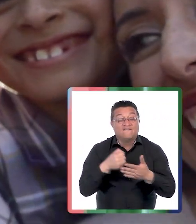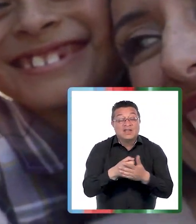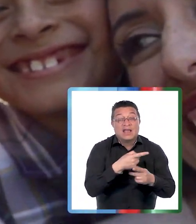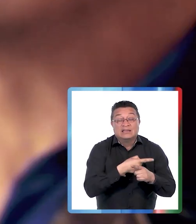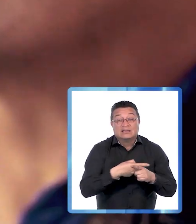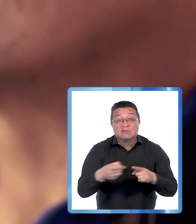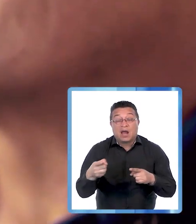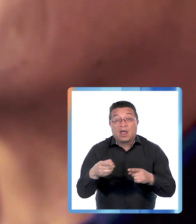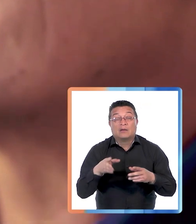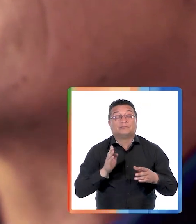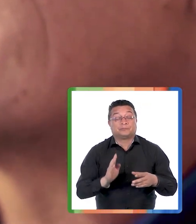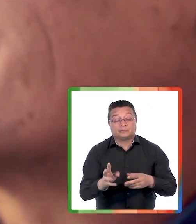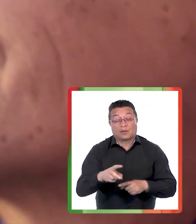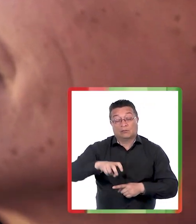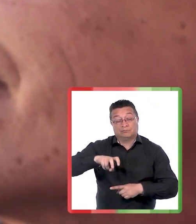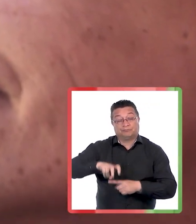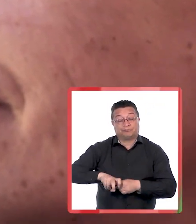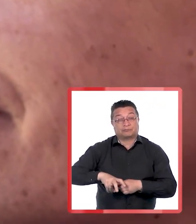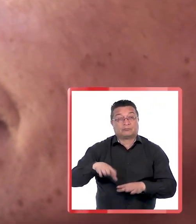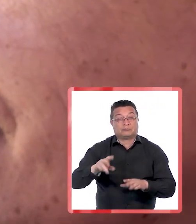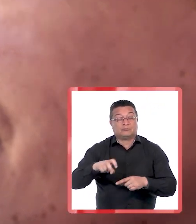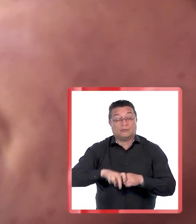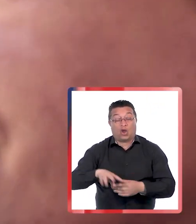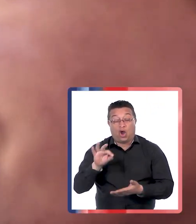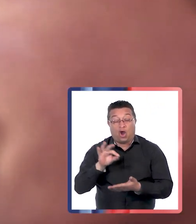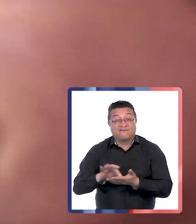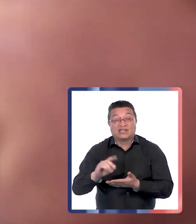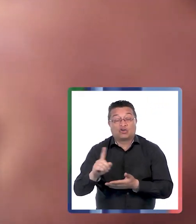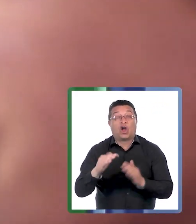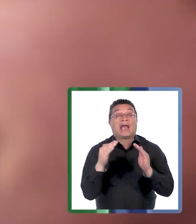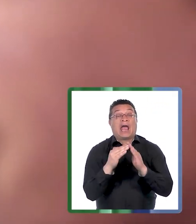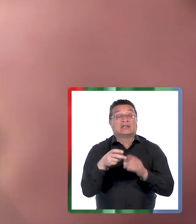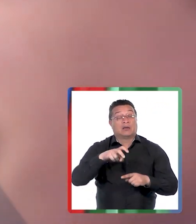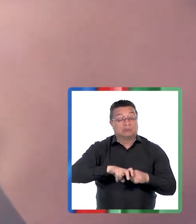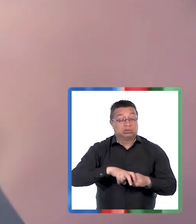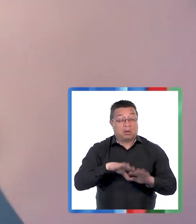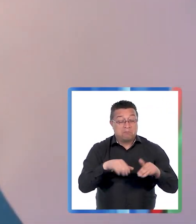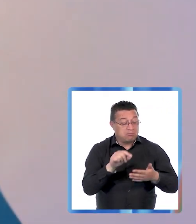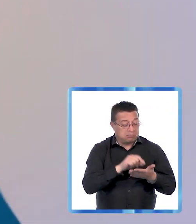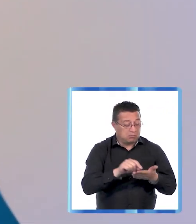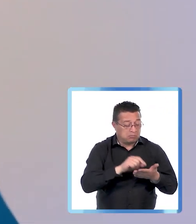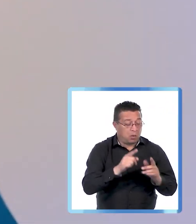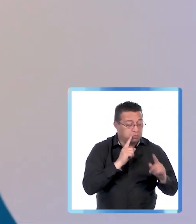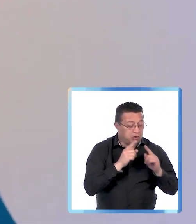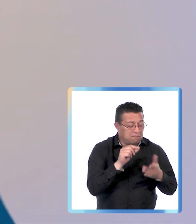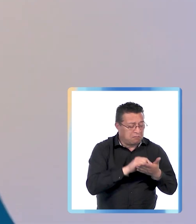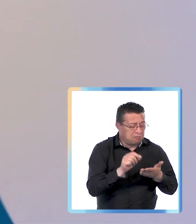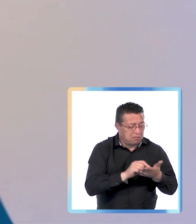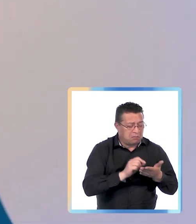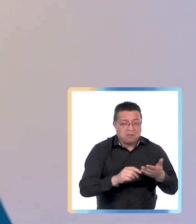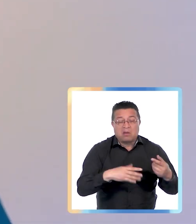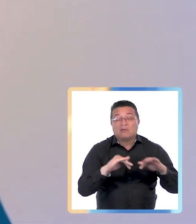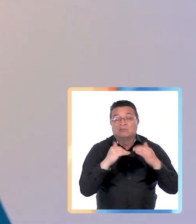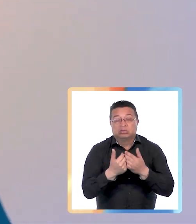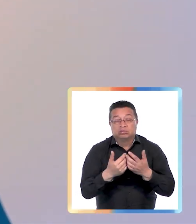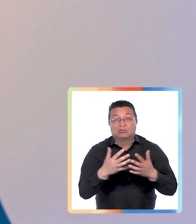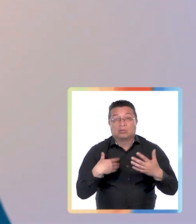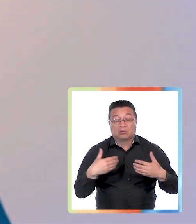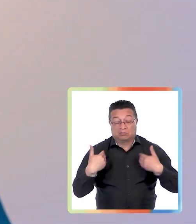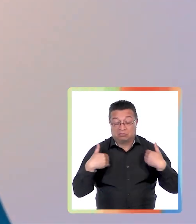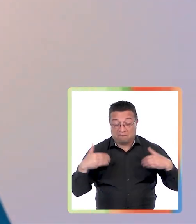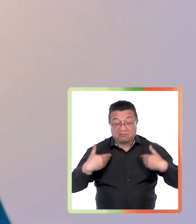y los fines de semana sigue sentado no en su oficina, sino que en su casa haciendo lo mismo, y no hace nunca